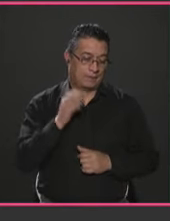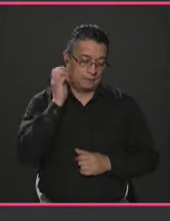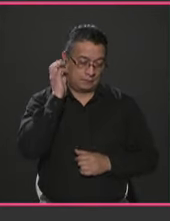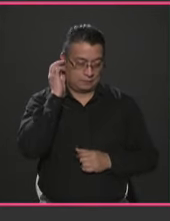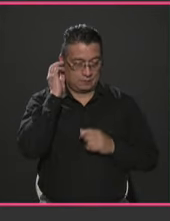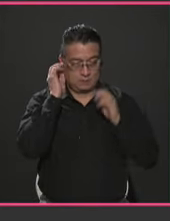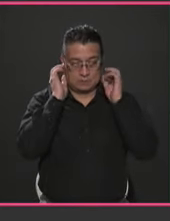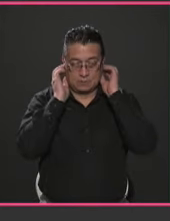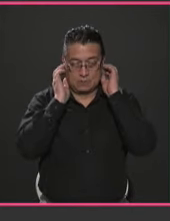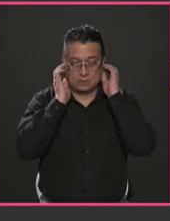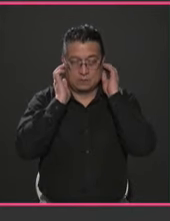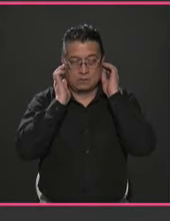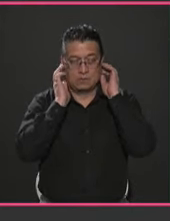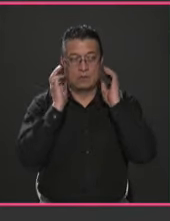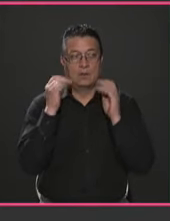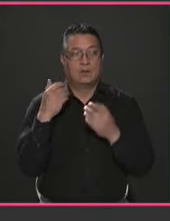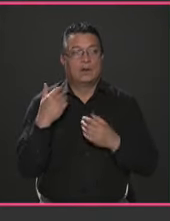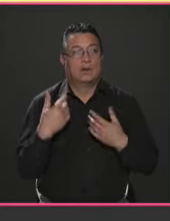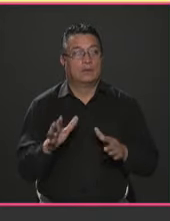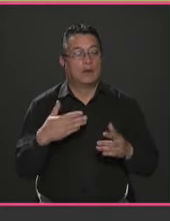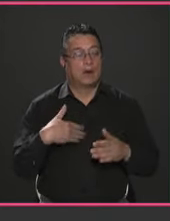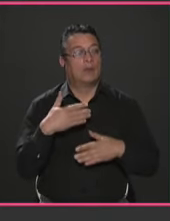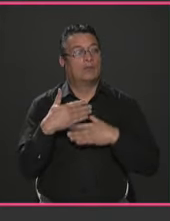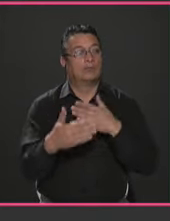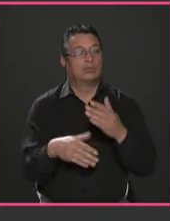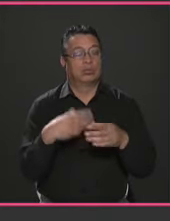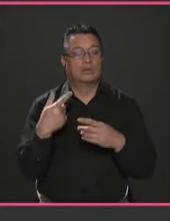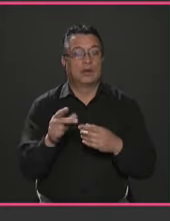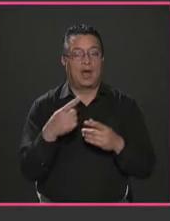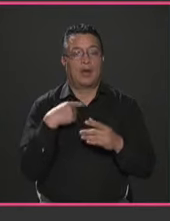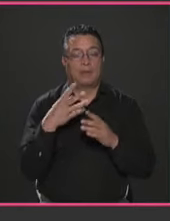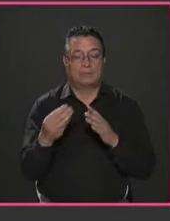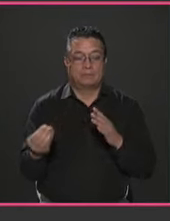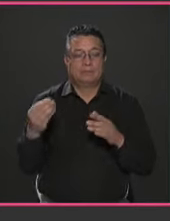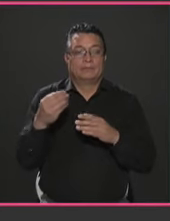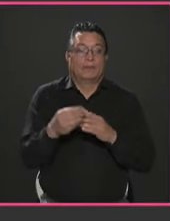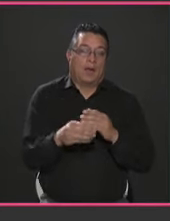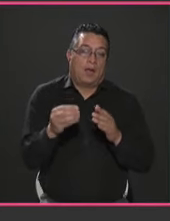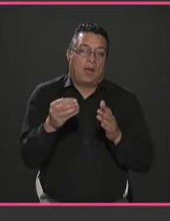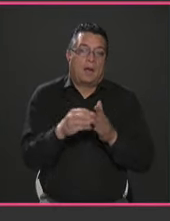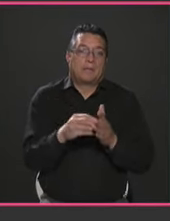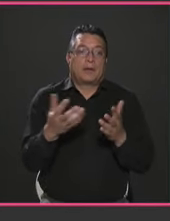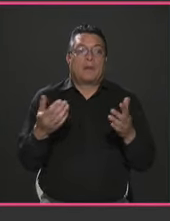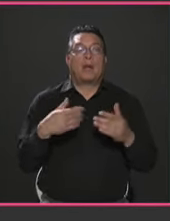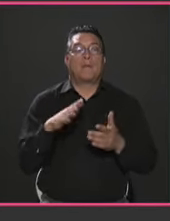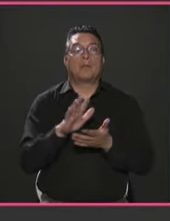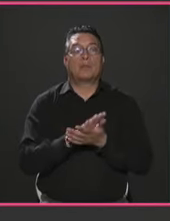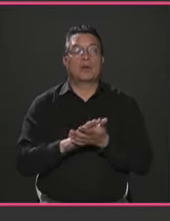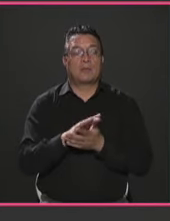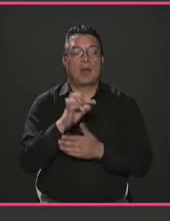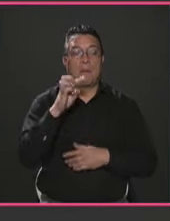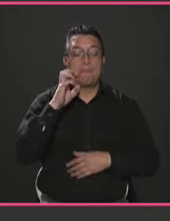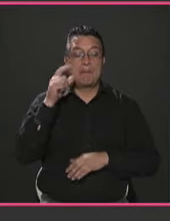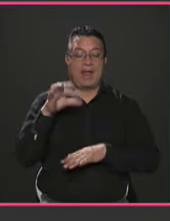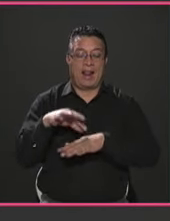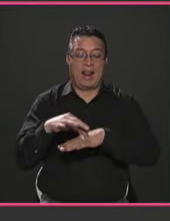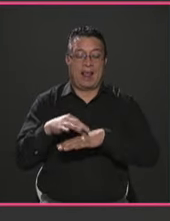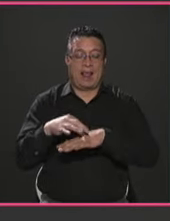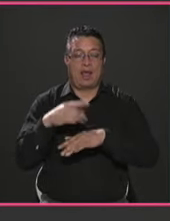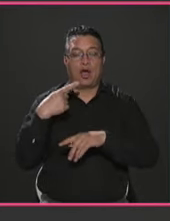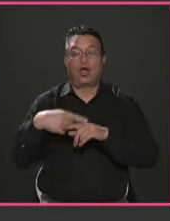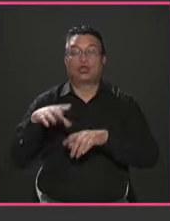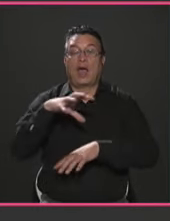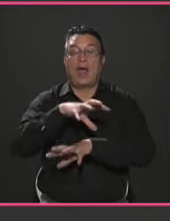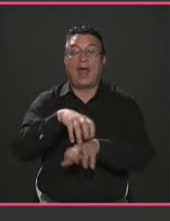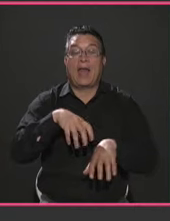veces pusieron cuando se pierde por ejemplo partes de la de la piel te ponen piel de algún